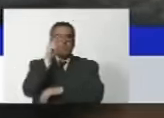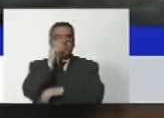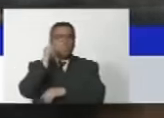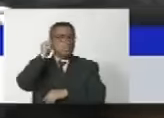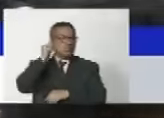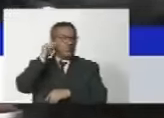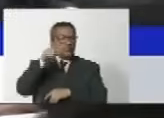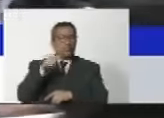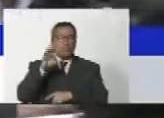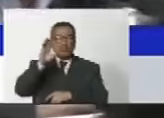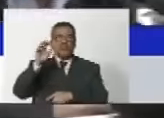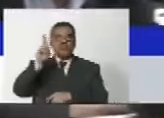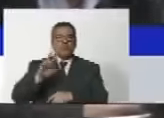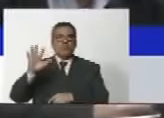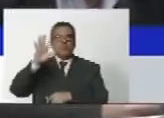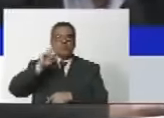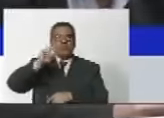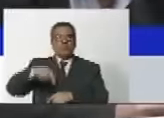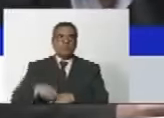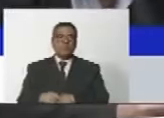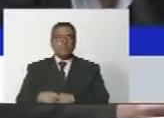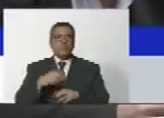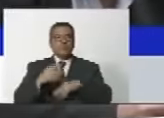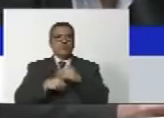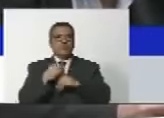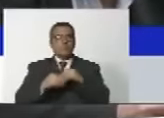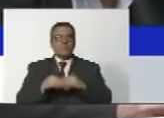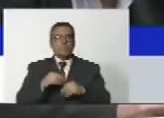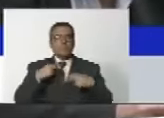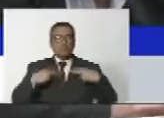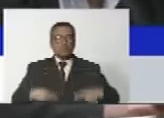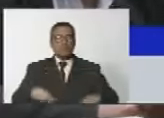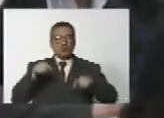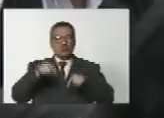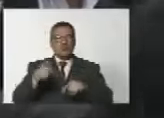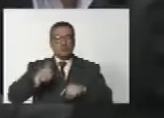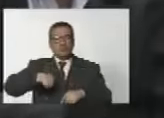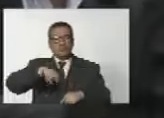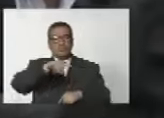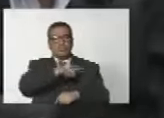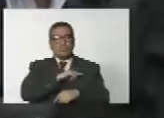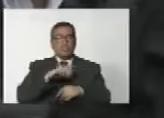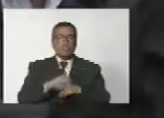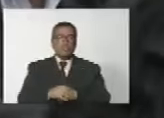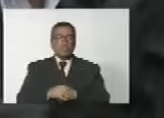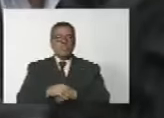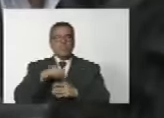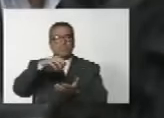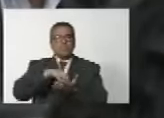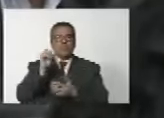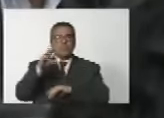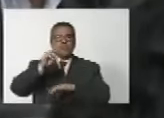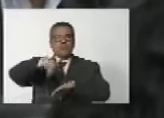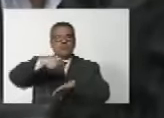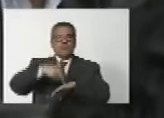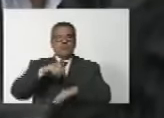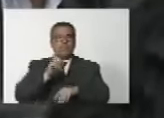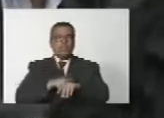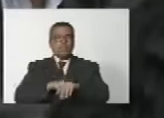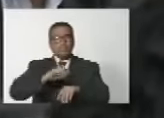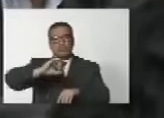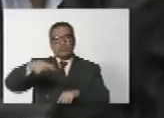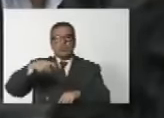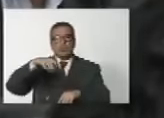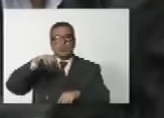y diputadas de la patria, y también de los que hacen vida aquí en nuestro Parlamento, la doctora